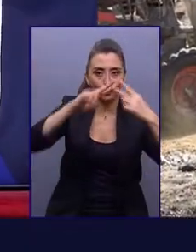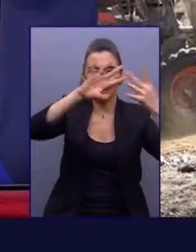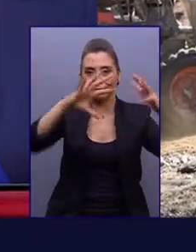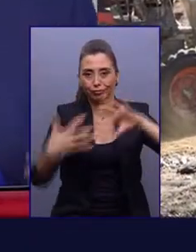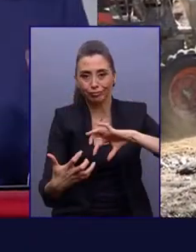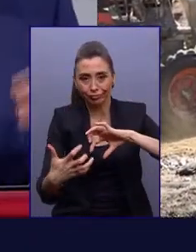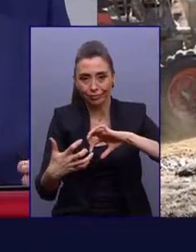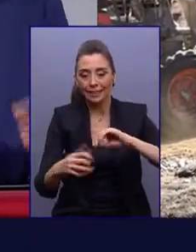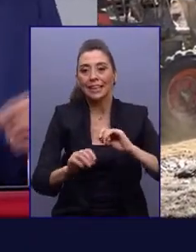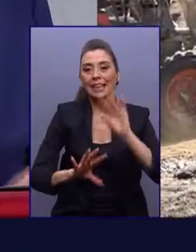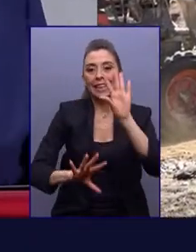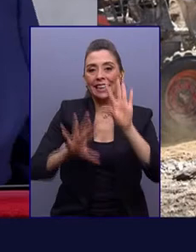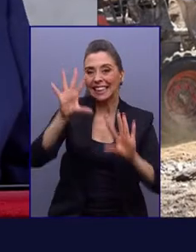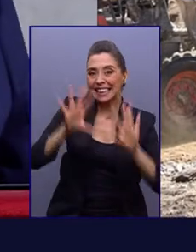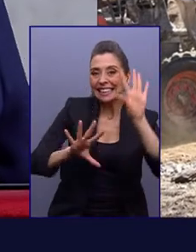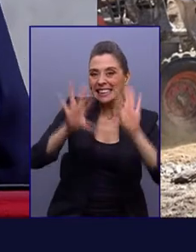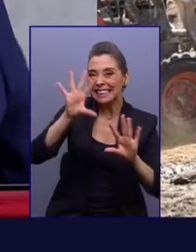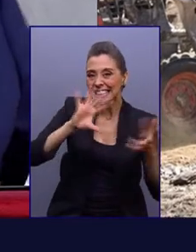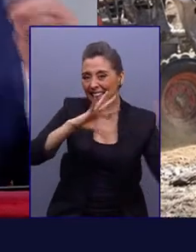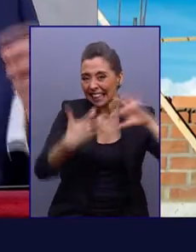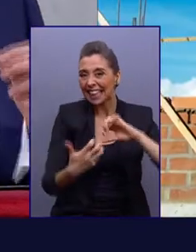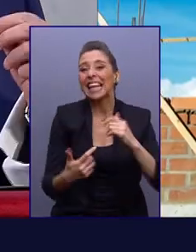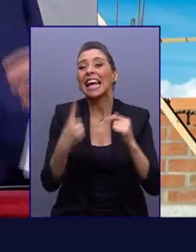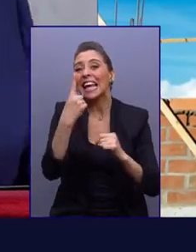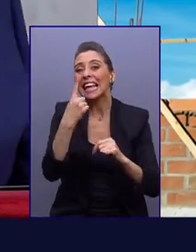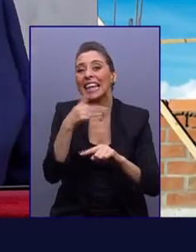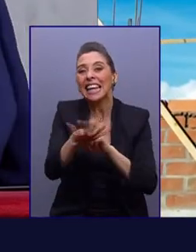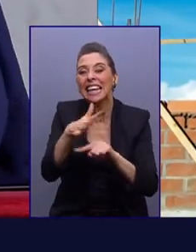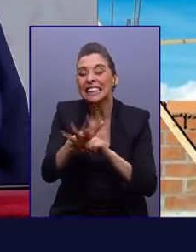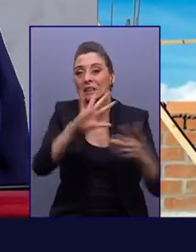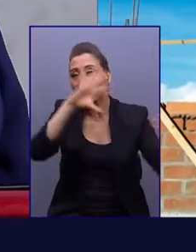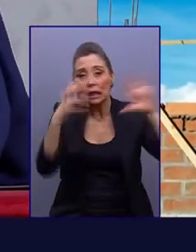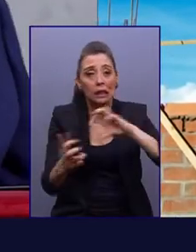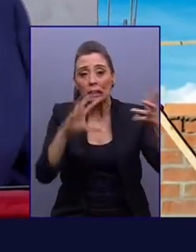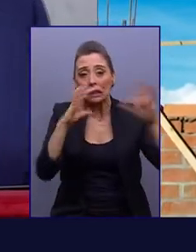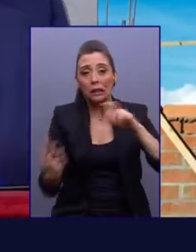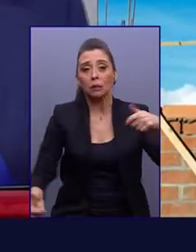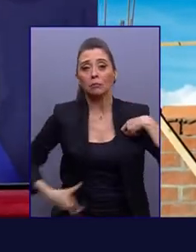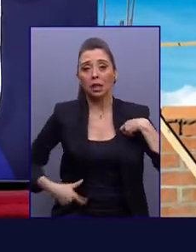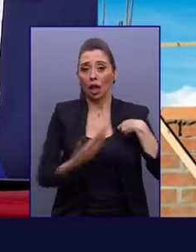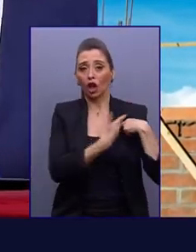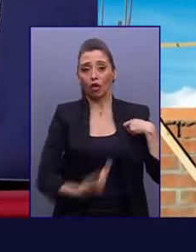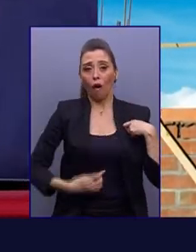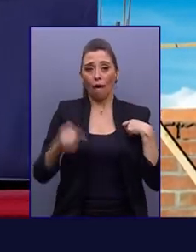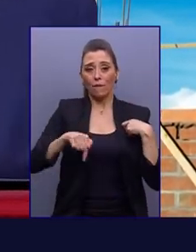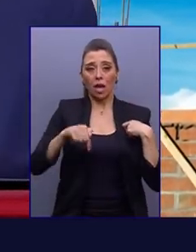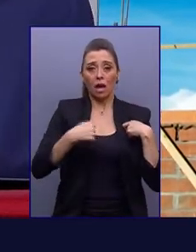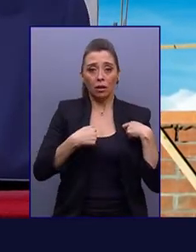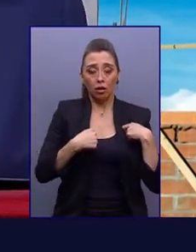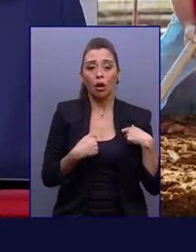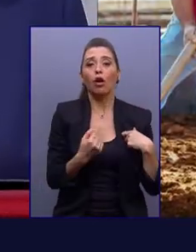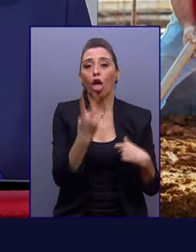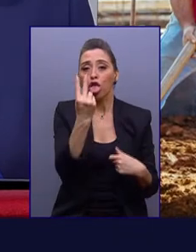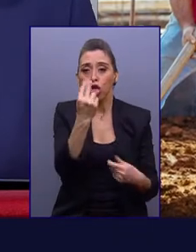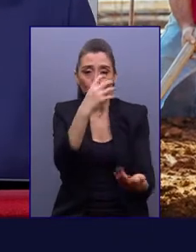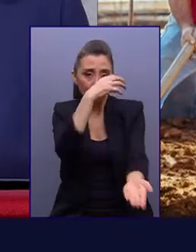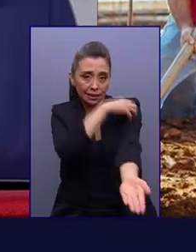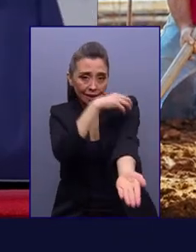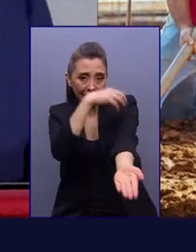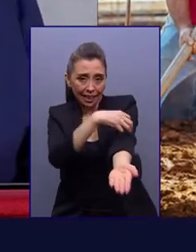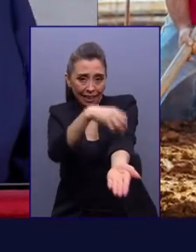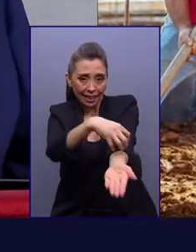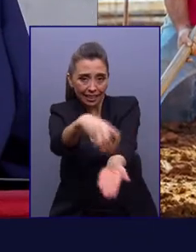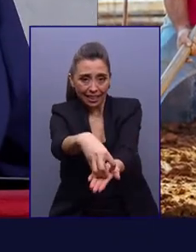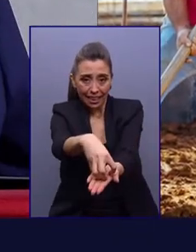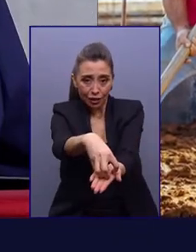A partir de 15 catástrofes, sí, 15 que hemos vivido en este gobierno, que han involucrado a 12 regiones y